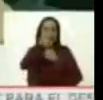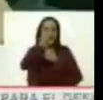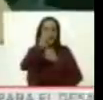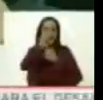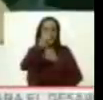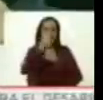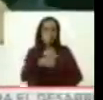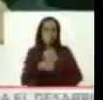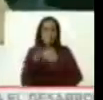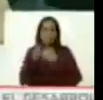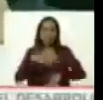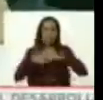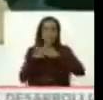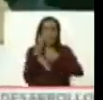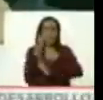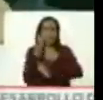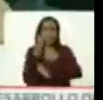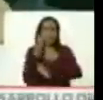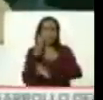muy famosa en Colombia.